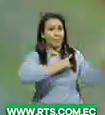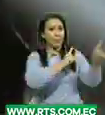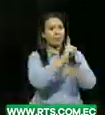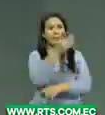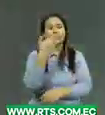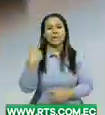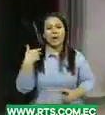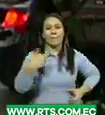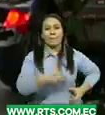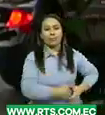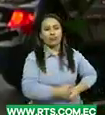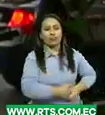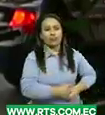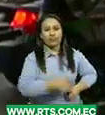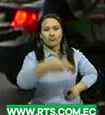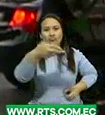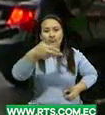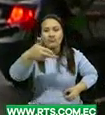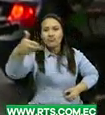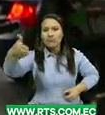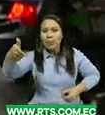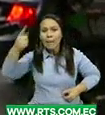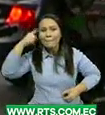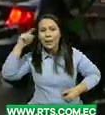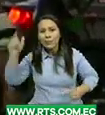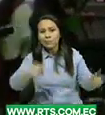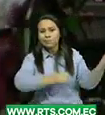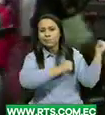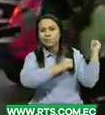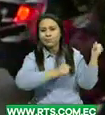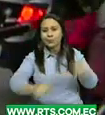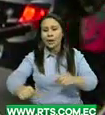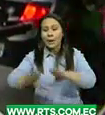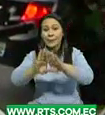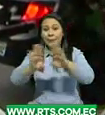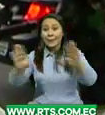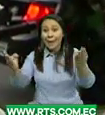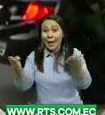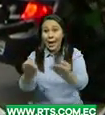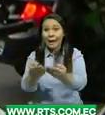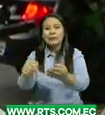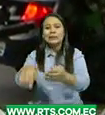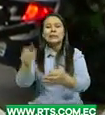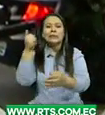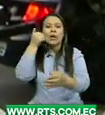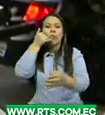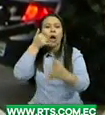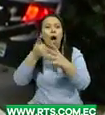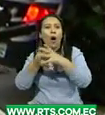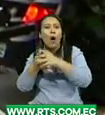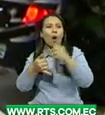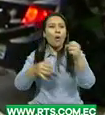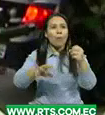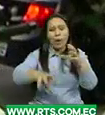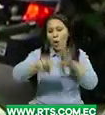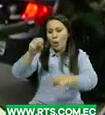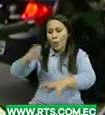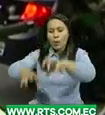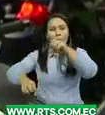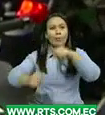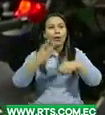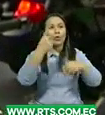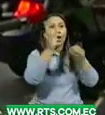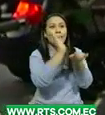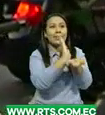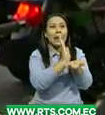de una que, al piso. Le rompieron la vitrina de los celulares y robaron los celulares que estaban ahí. Dicen que televisores también se... Claro, dos televisores que